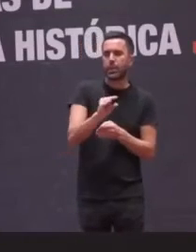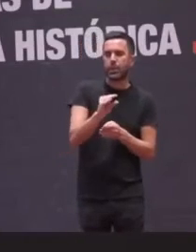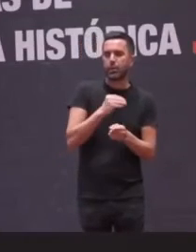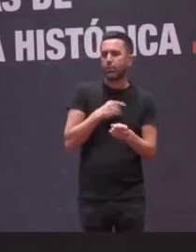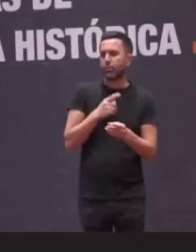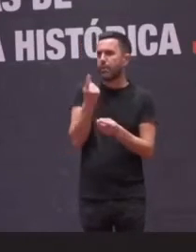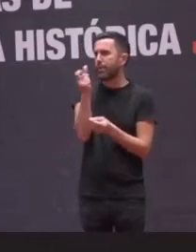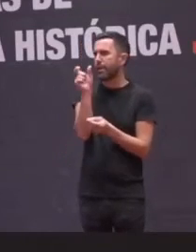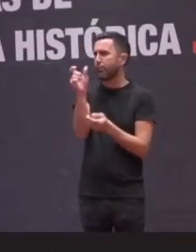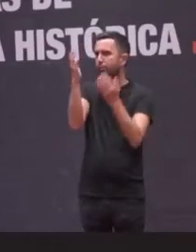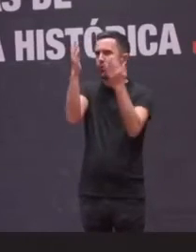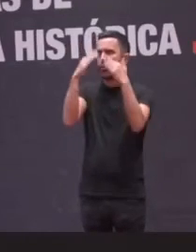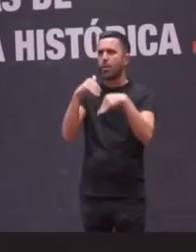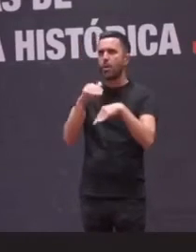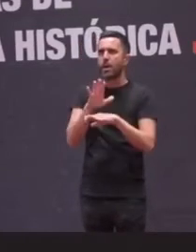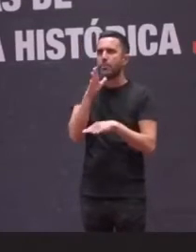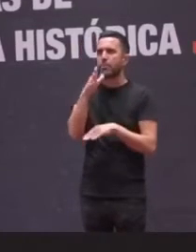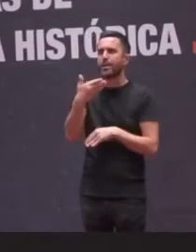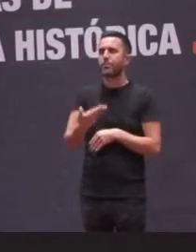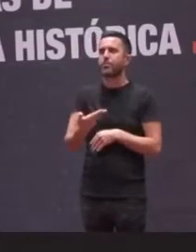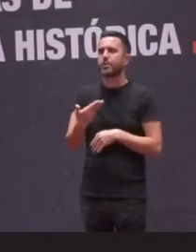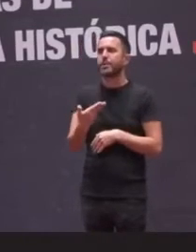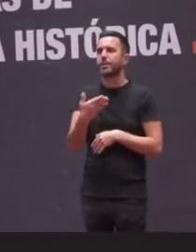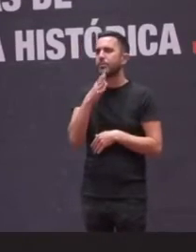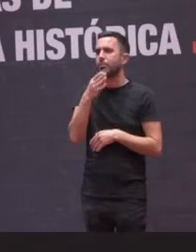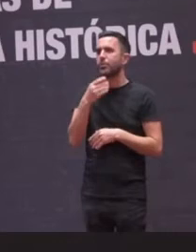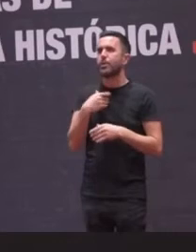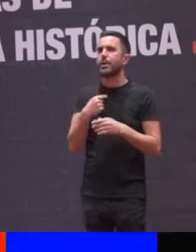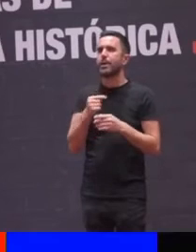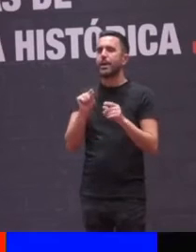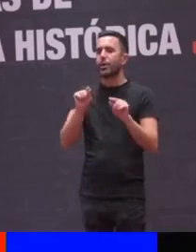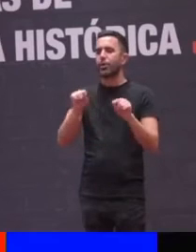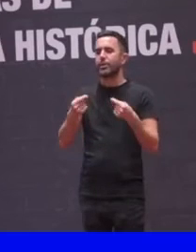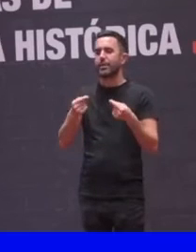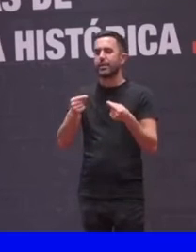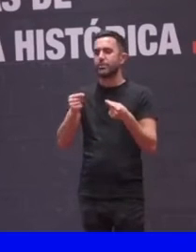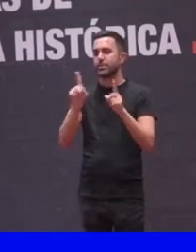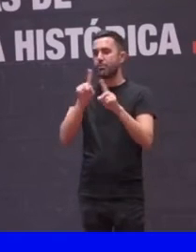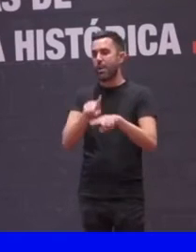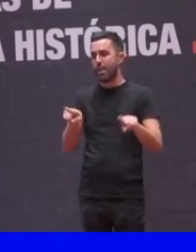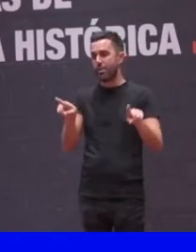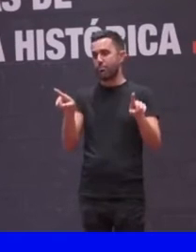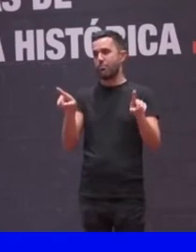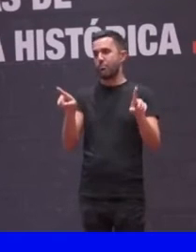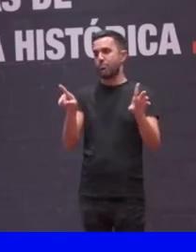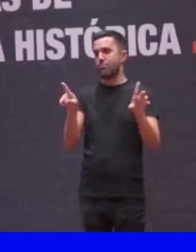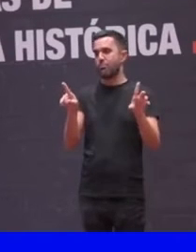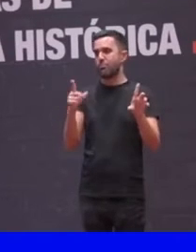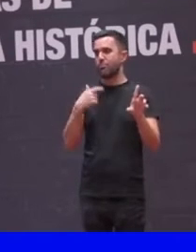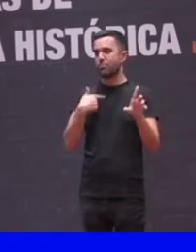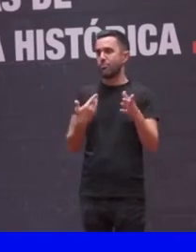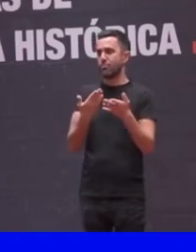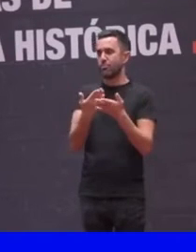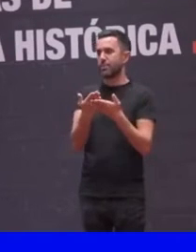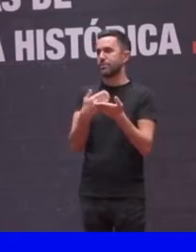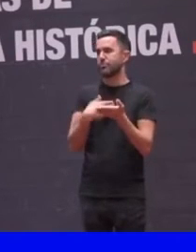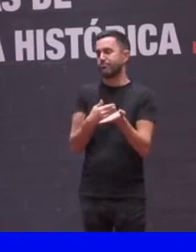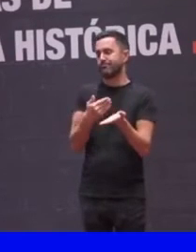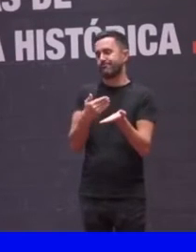nada. Por que é importante? Porque os contratos simulados, totalmente, que foi o que propoñemos, a acción para reivindicar